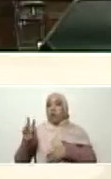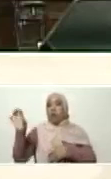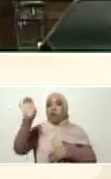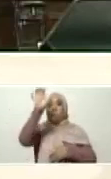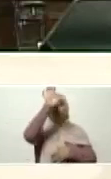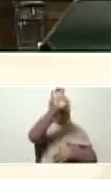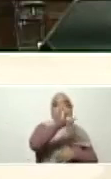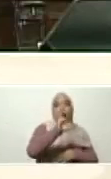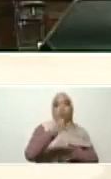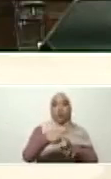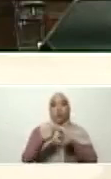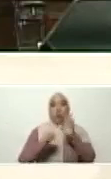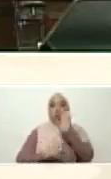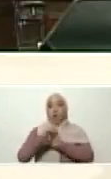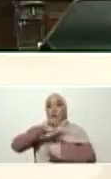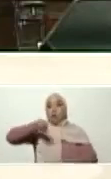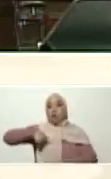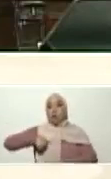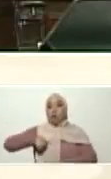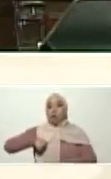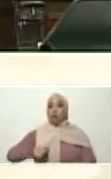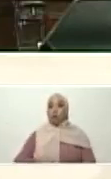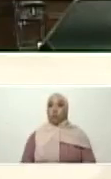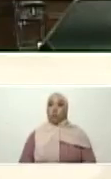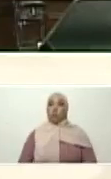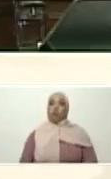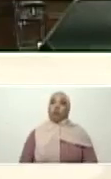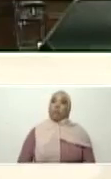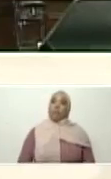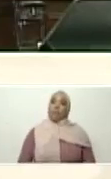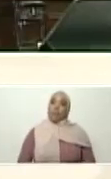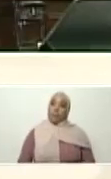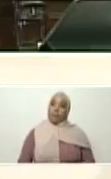tienen que poner para el desarrollo nacional. ¿Ah?